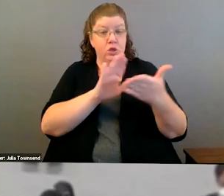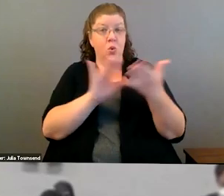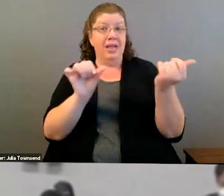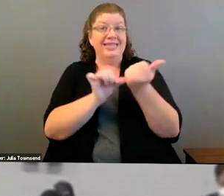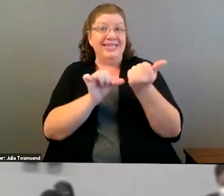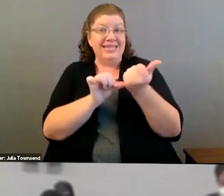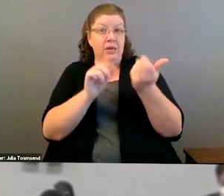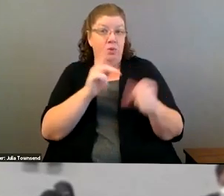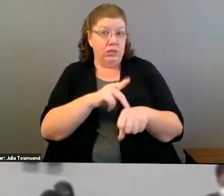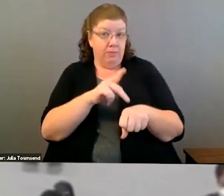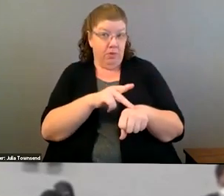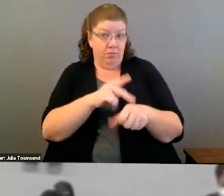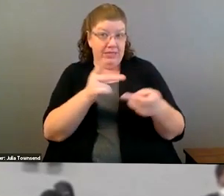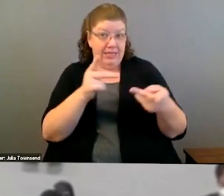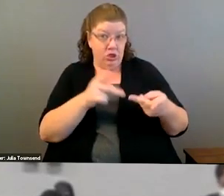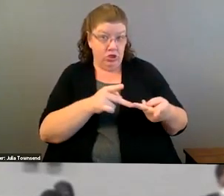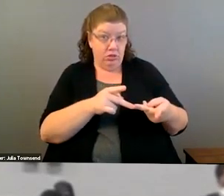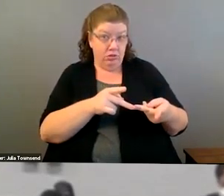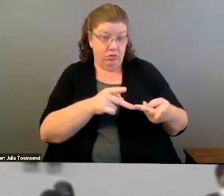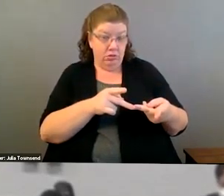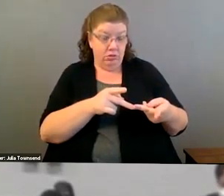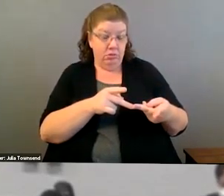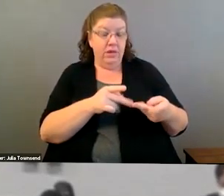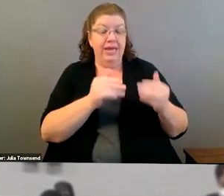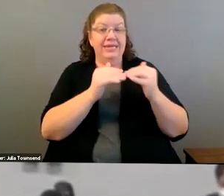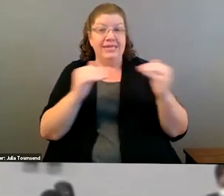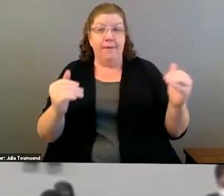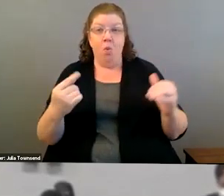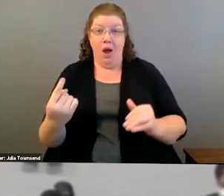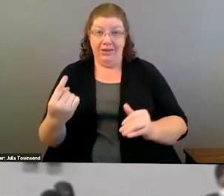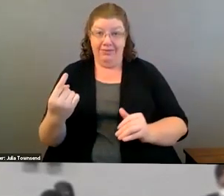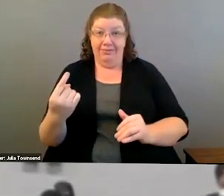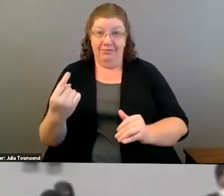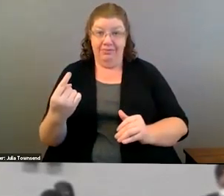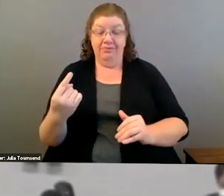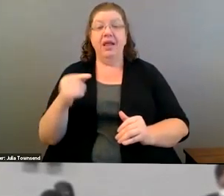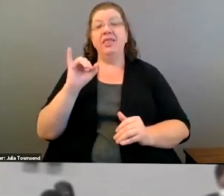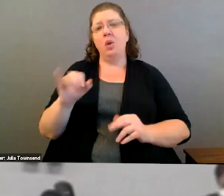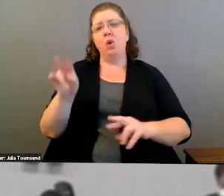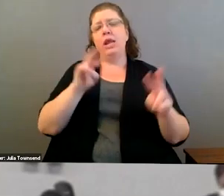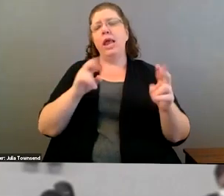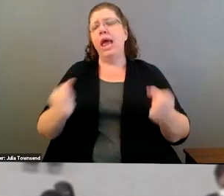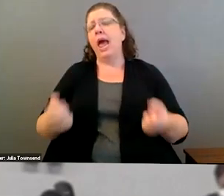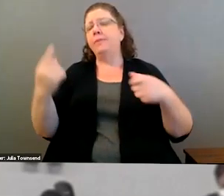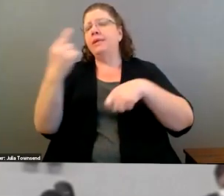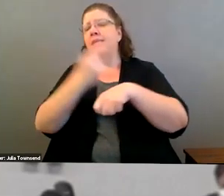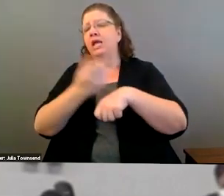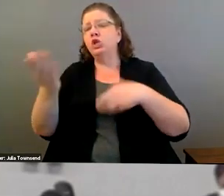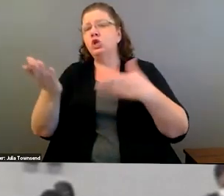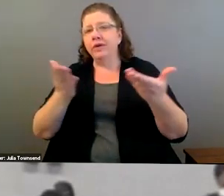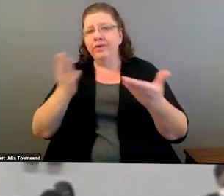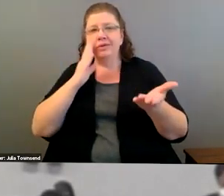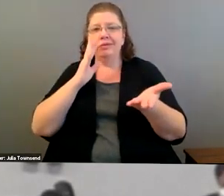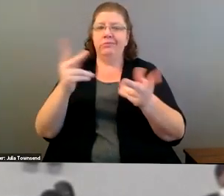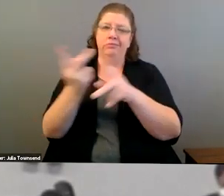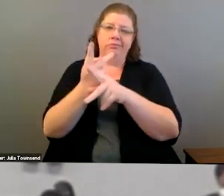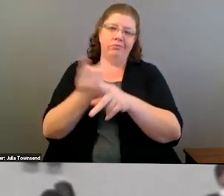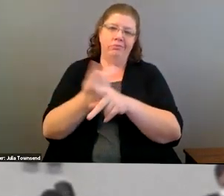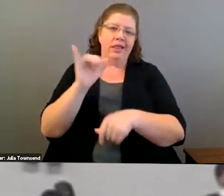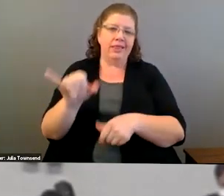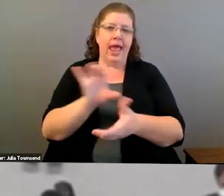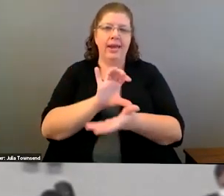de el subdirector de primaria como primer paso y luego vimos cuántos días de servicio y así es